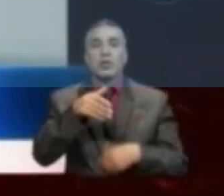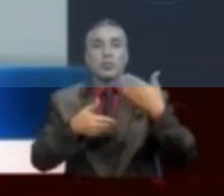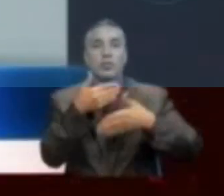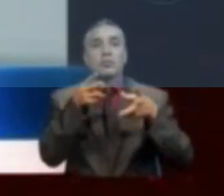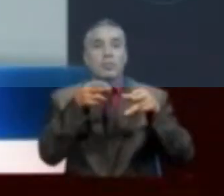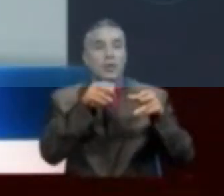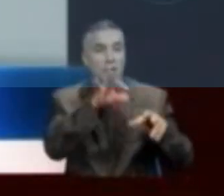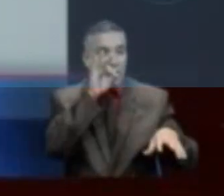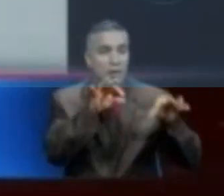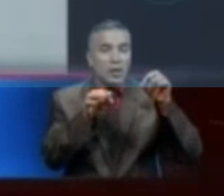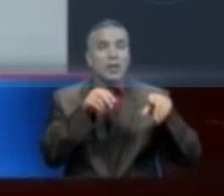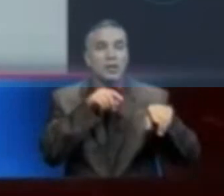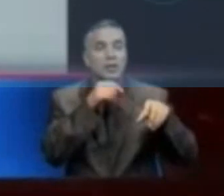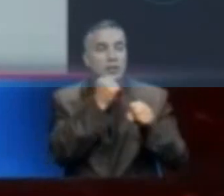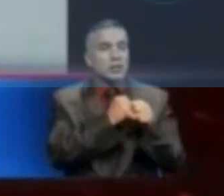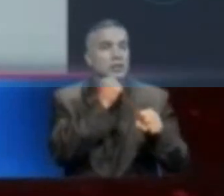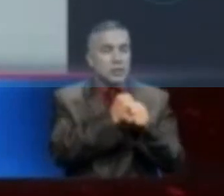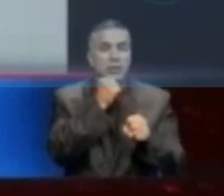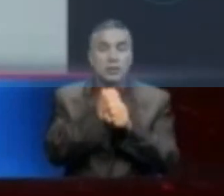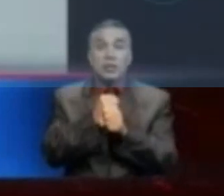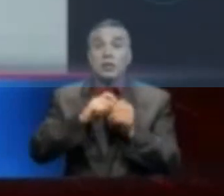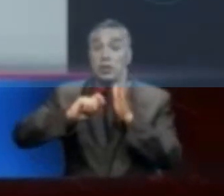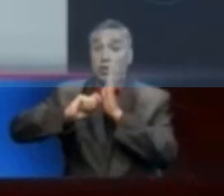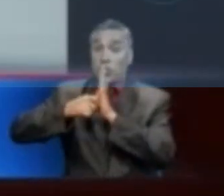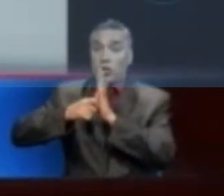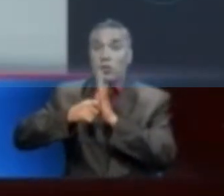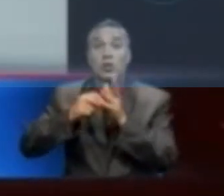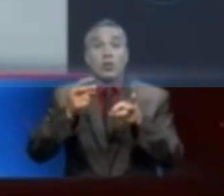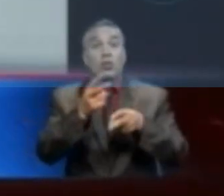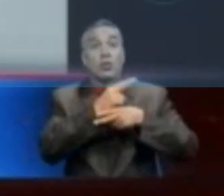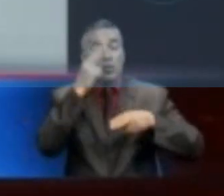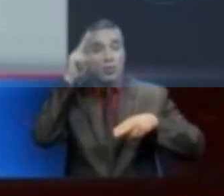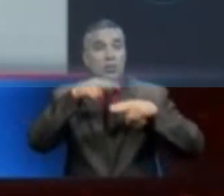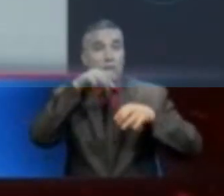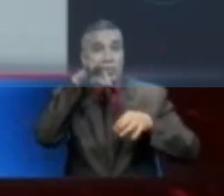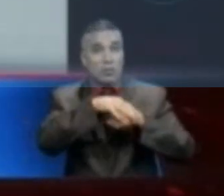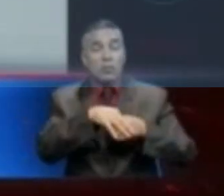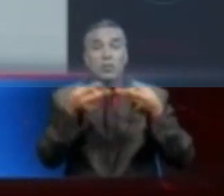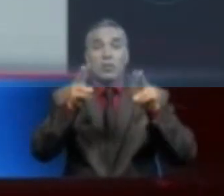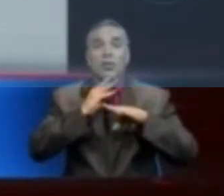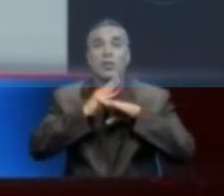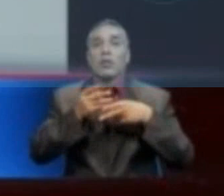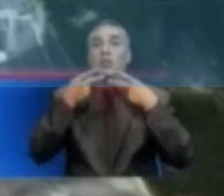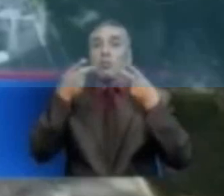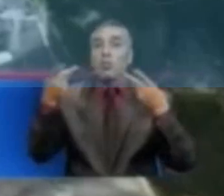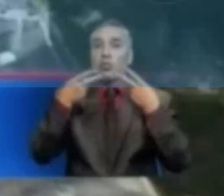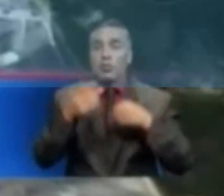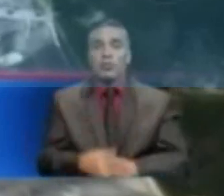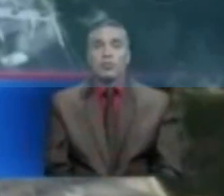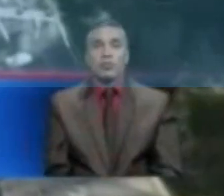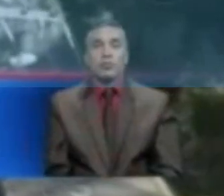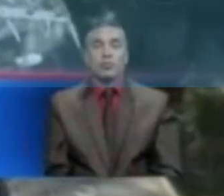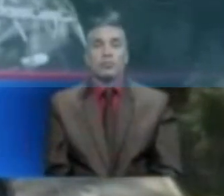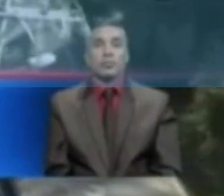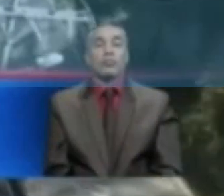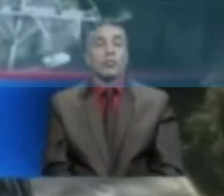procesos de designación. El Contralor, el Consejo Nacional Electoral y la Defensoría Pública. Para la designación del